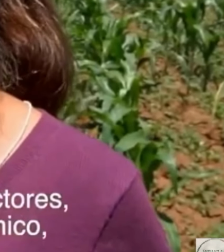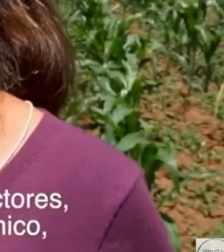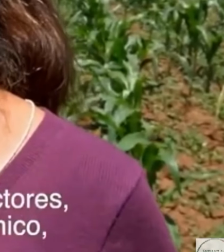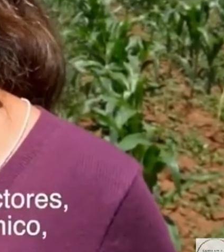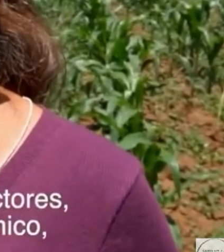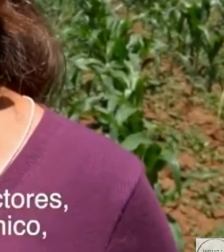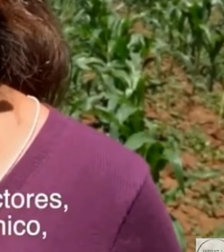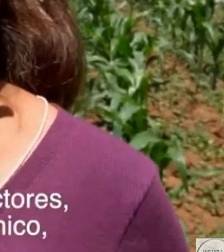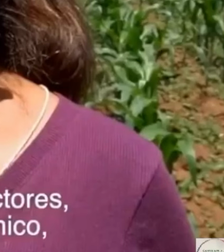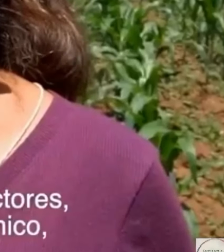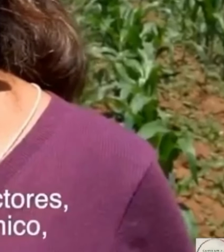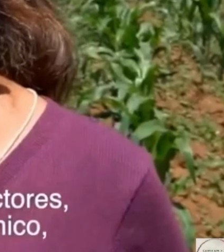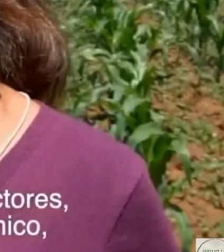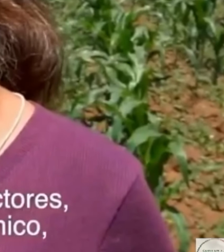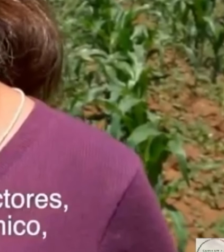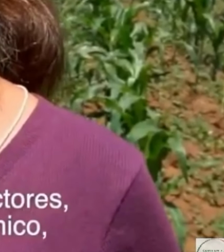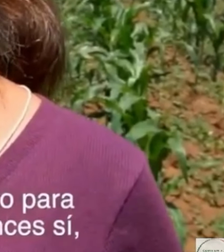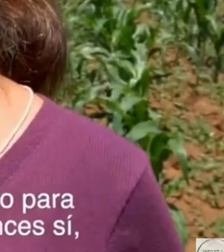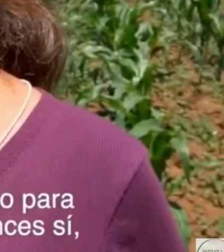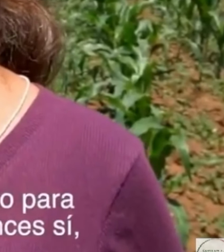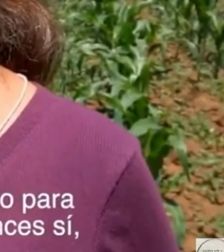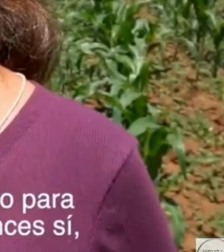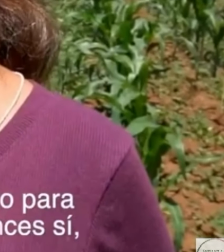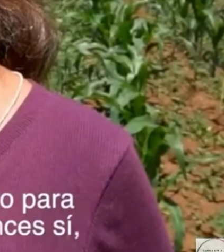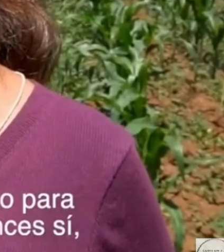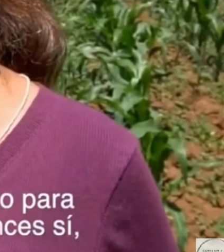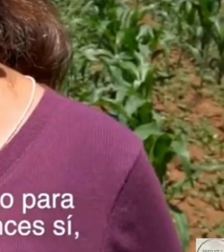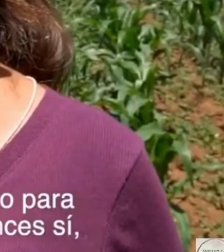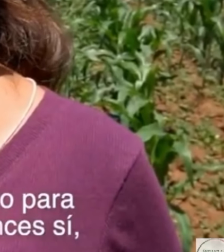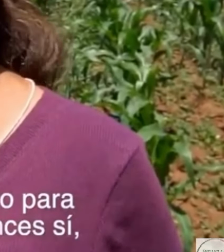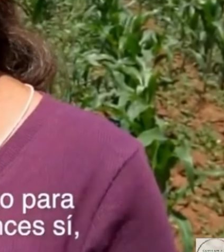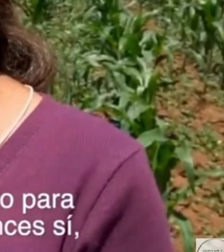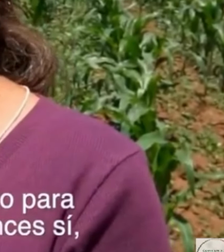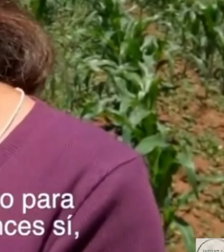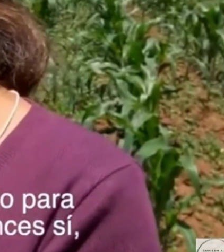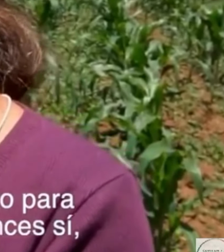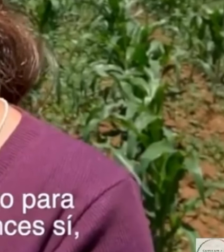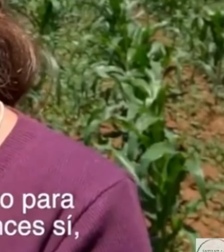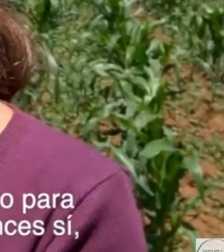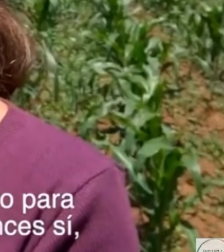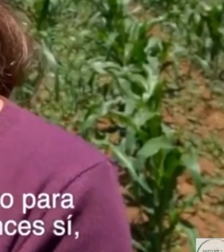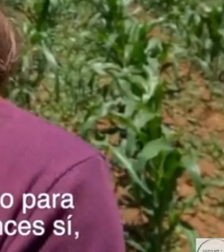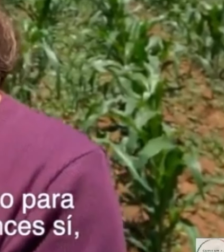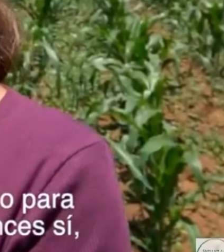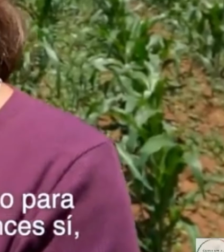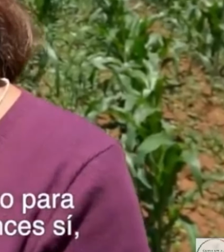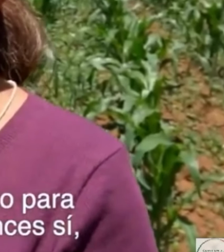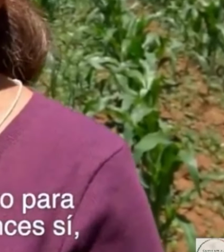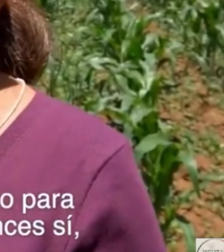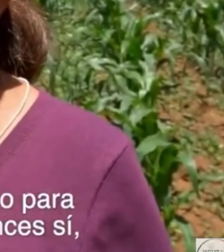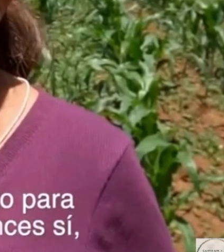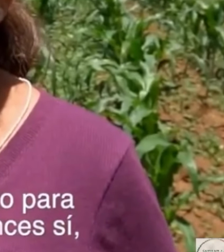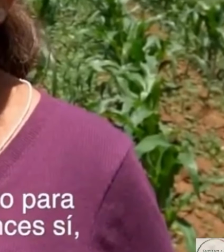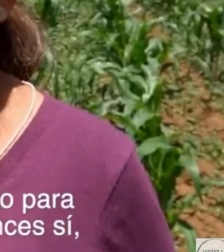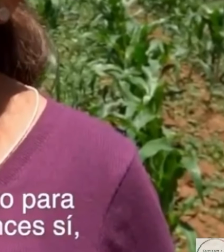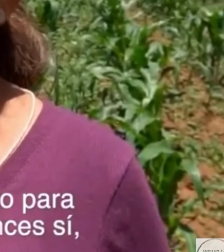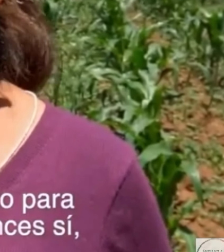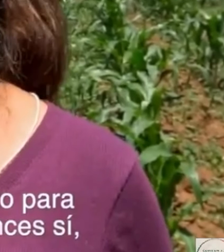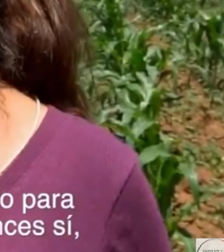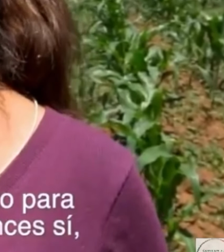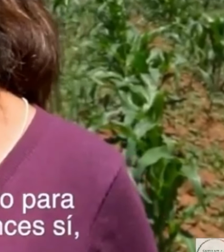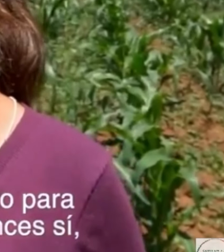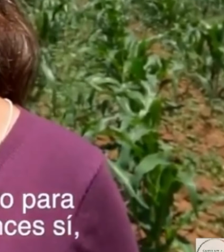sí nos ayuda un poco en lo económico, porque es como ya no se desembolsa tanto para